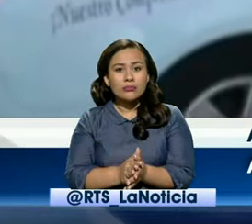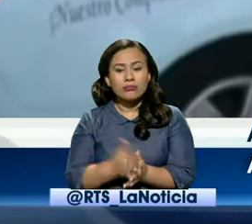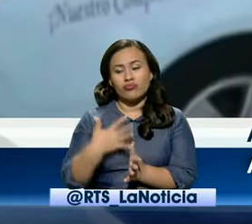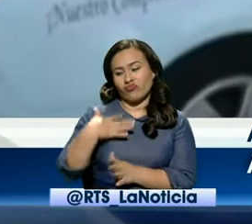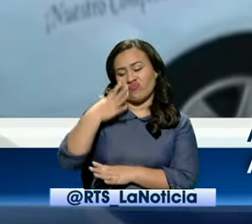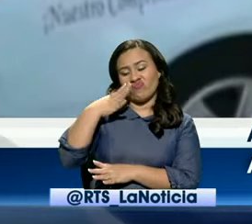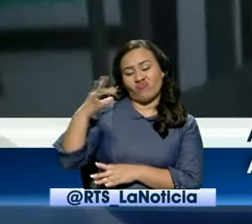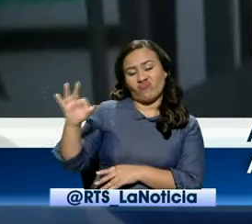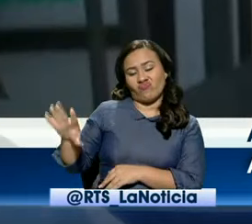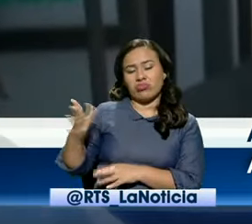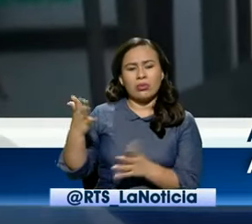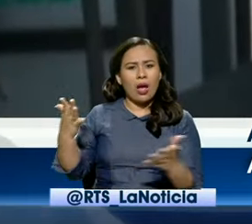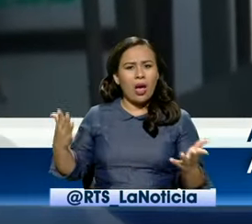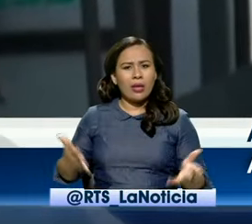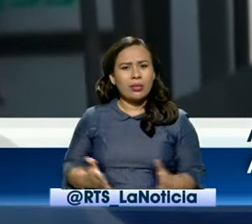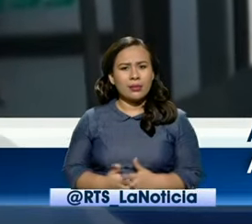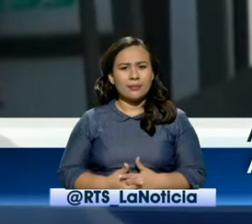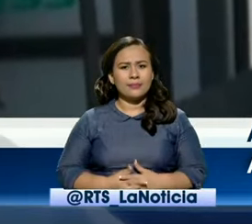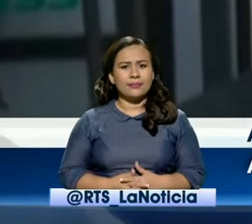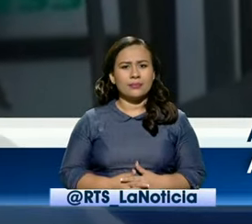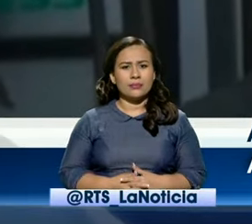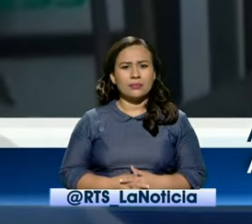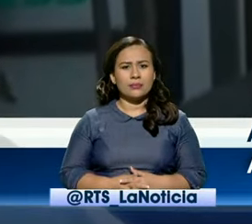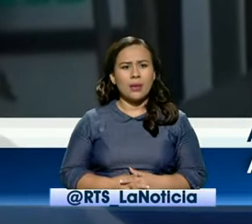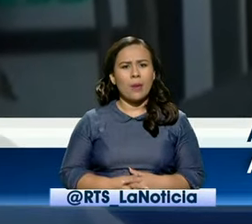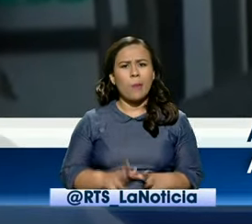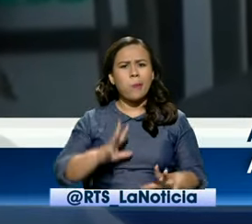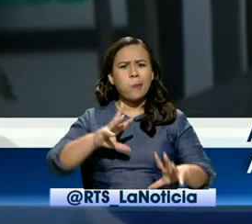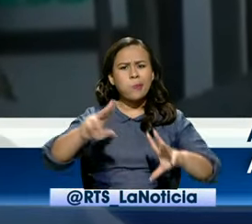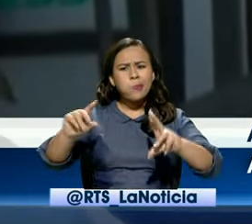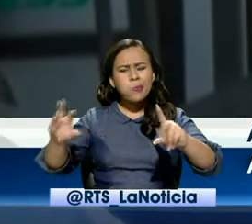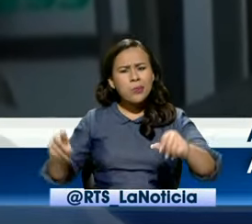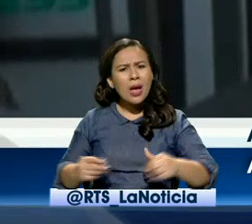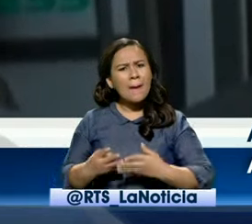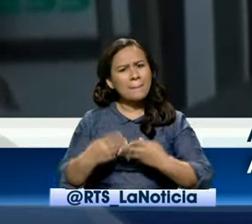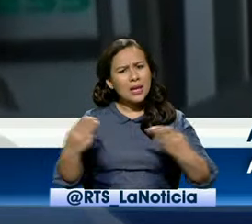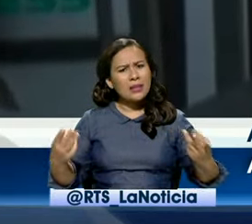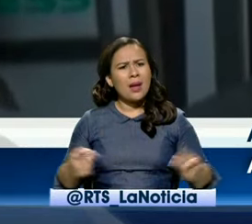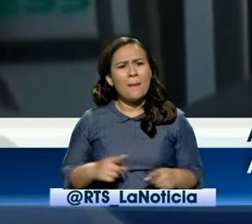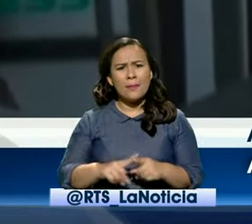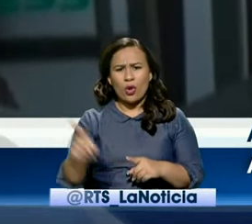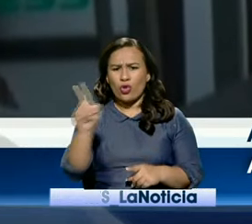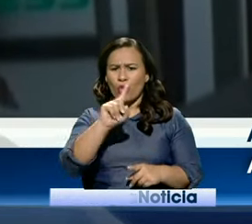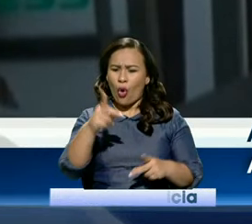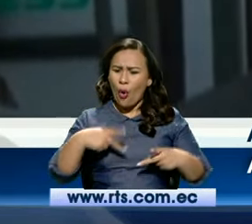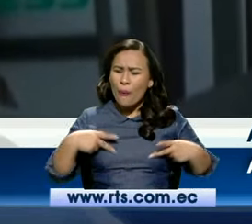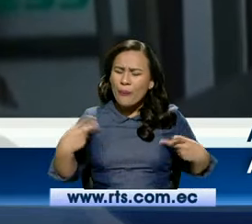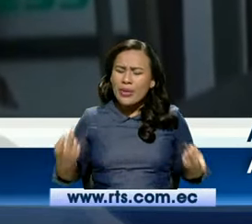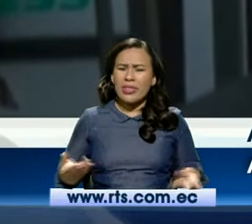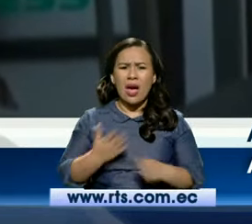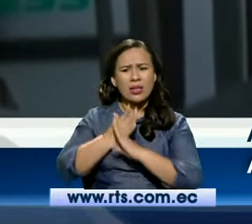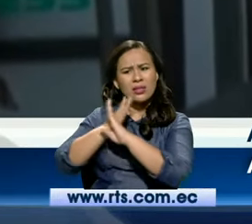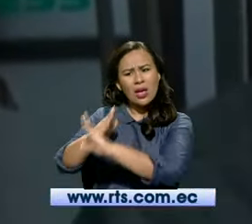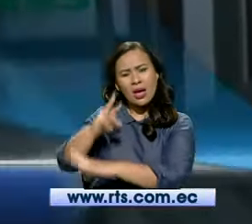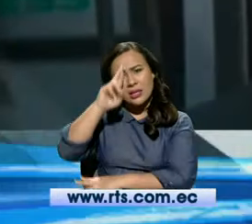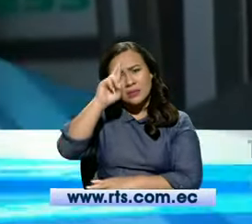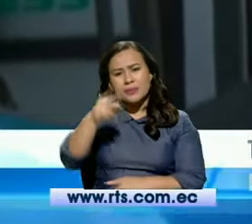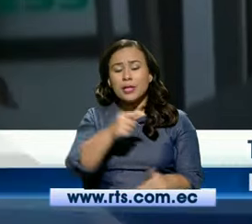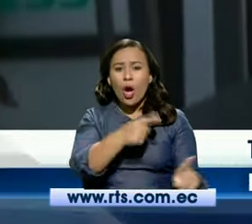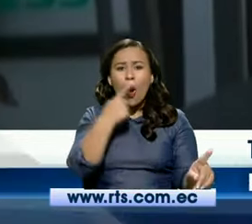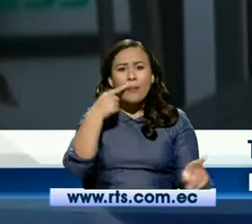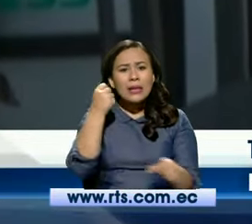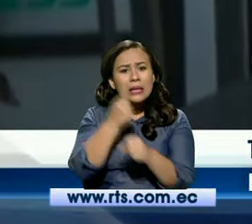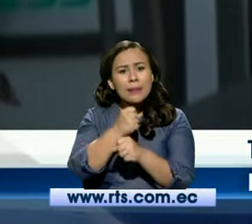discriminar apariencias. Preferible que se roben todo lo que es material, pero no nos roben la vida a él. Siendo un padre de